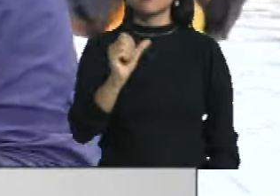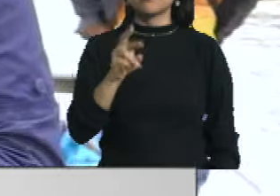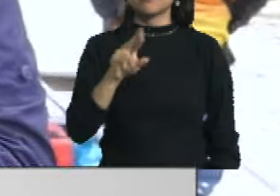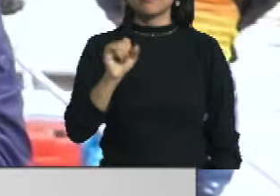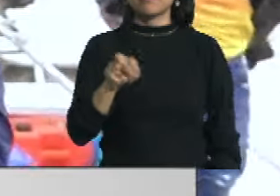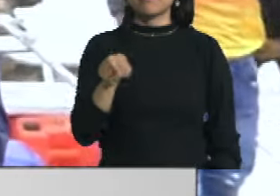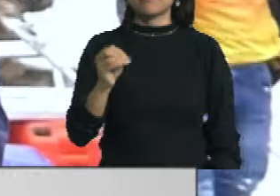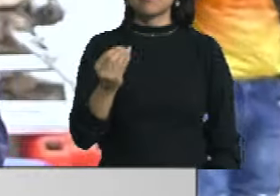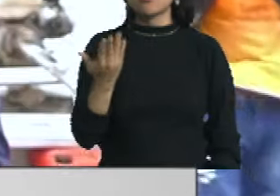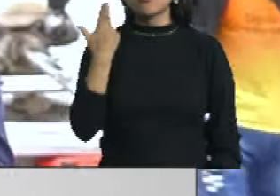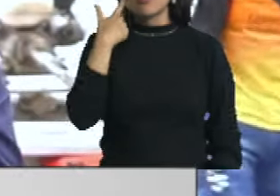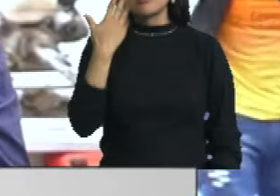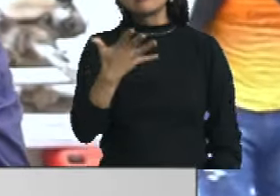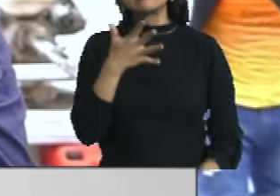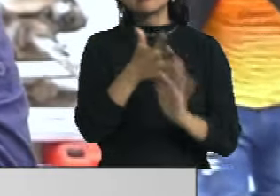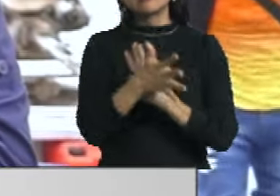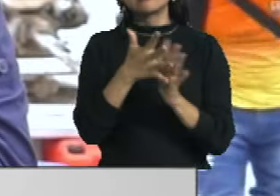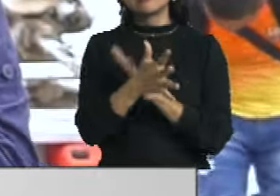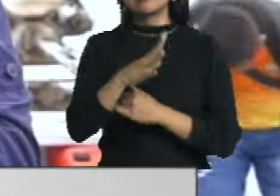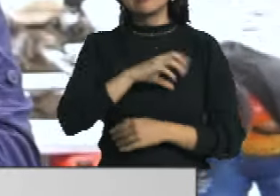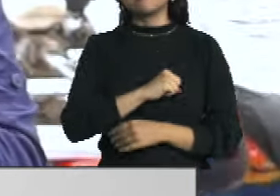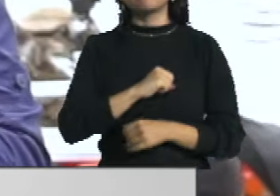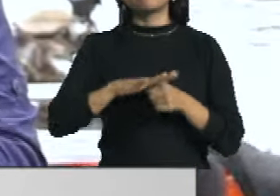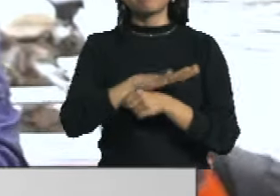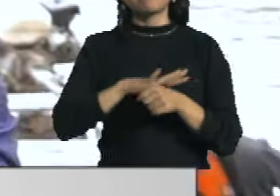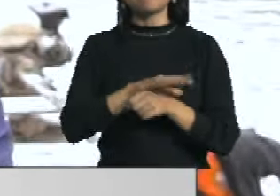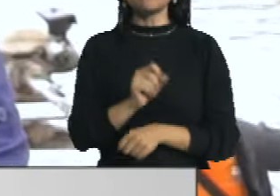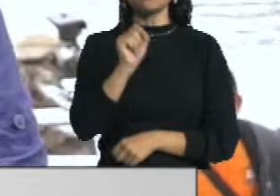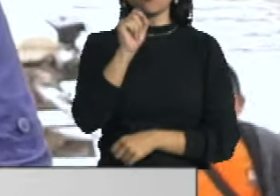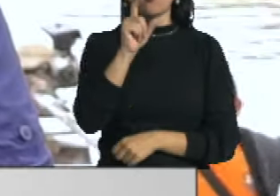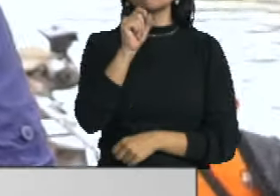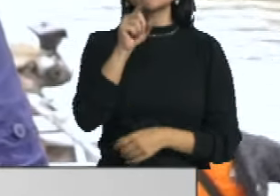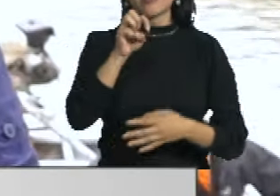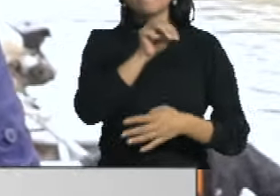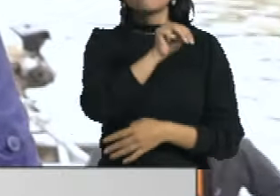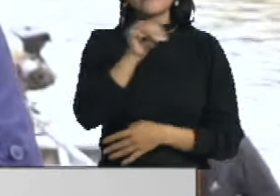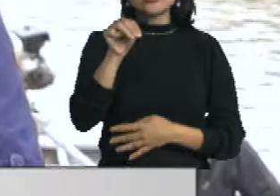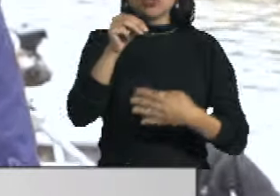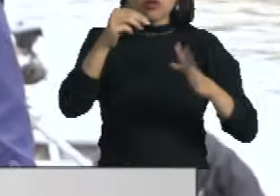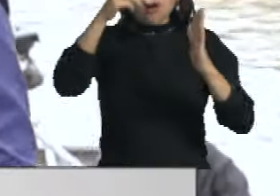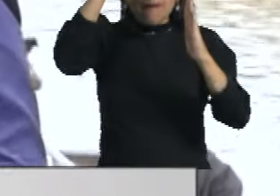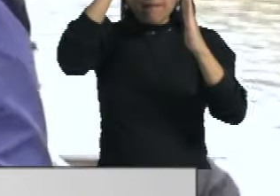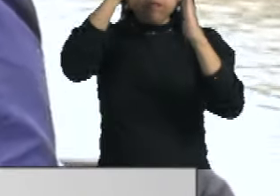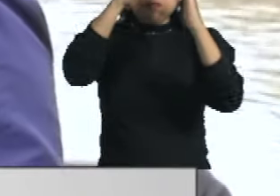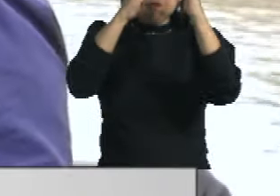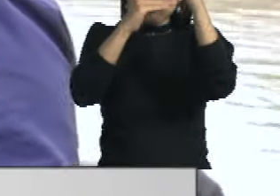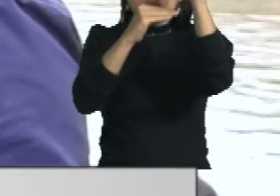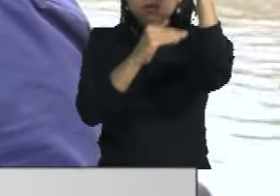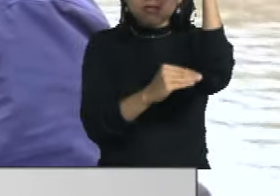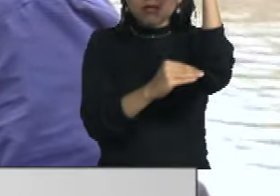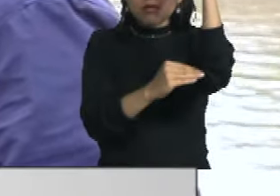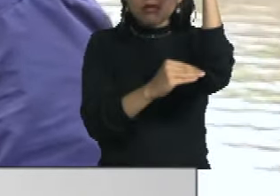triste panorama que se está viviendo aquí. Hasta 11 metros ha bajado el río Amazonas, uno de los puntos más afectados